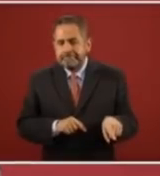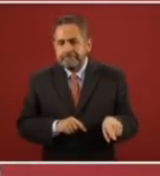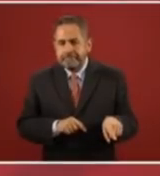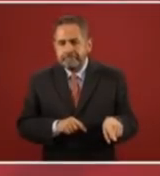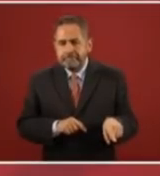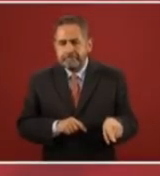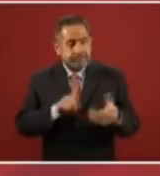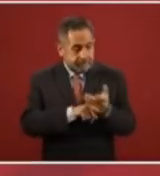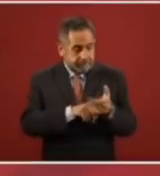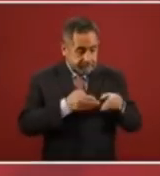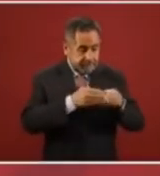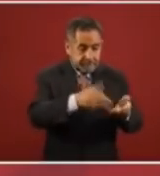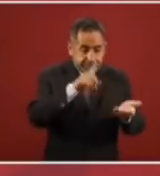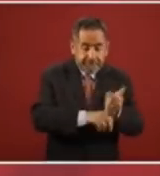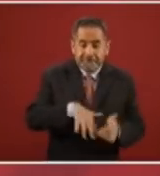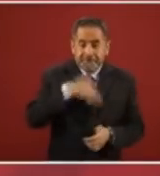dentro del puerto.